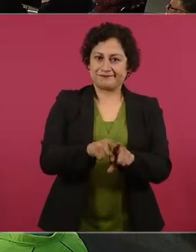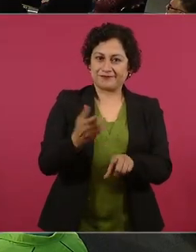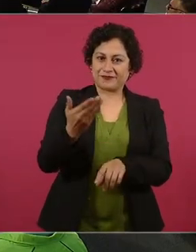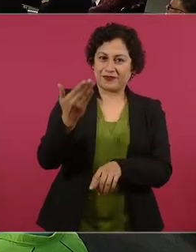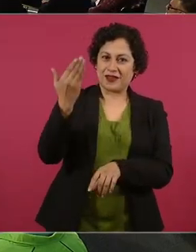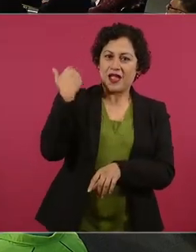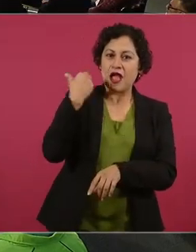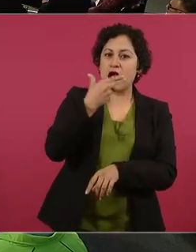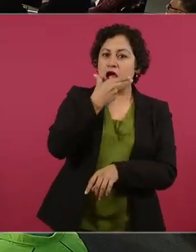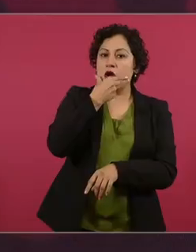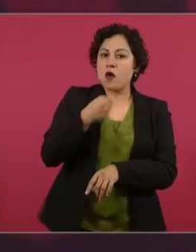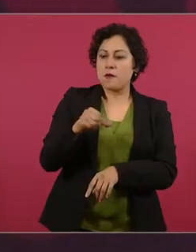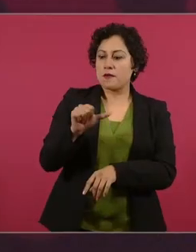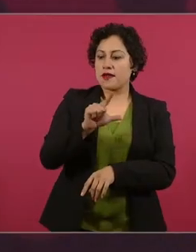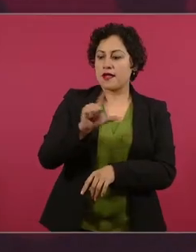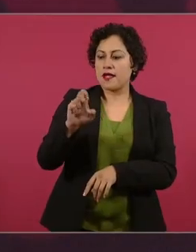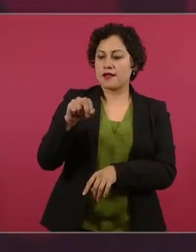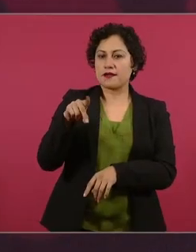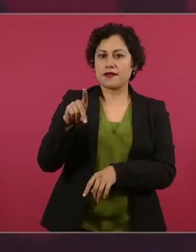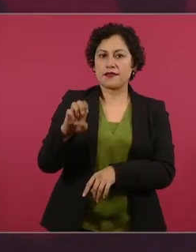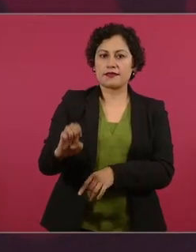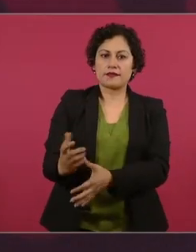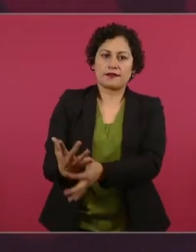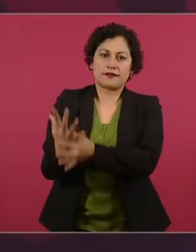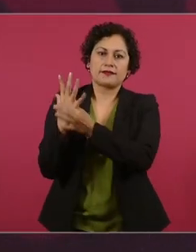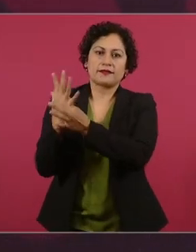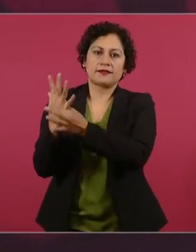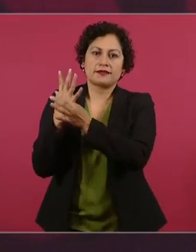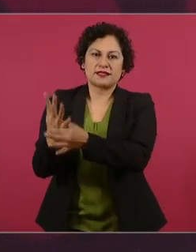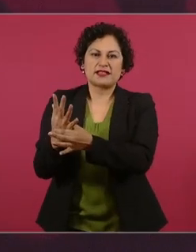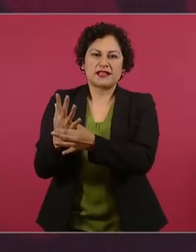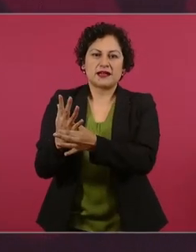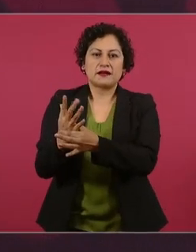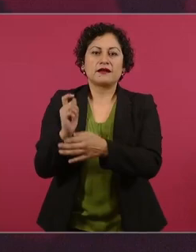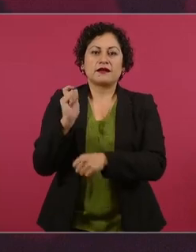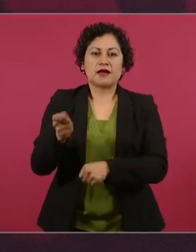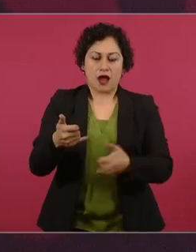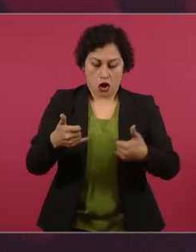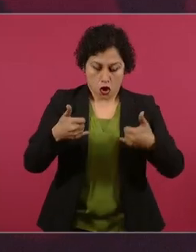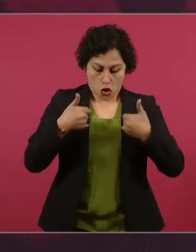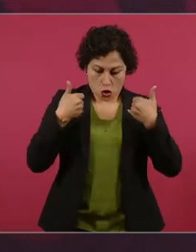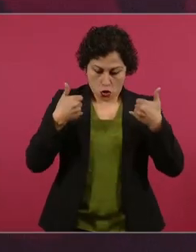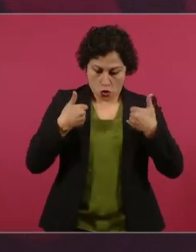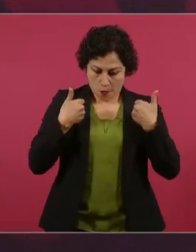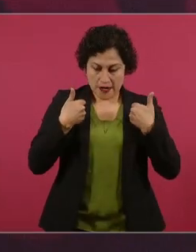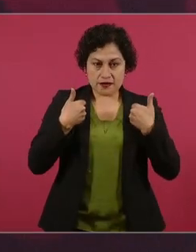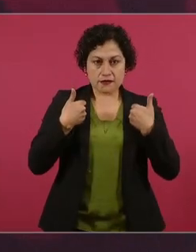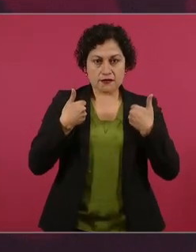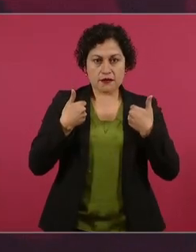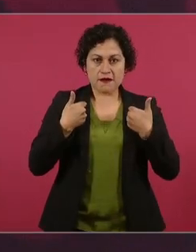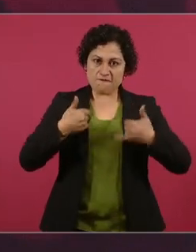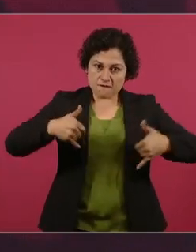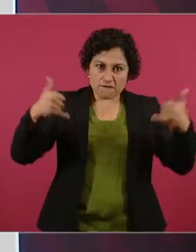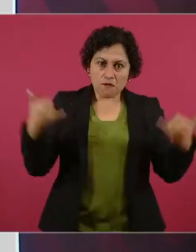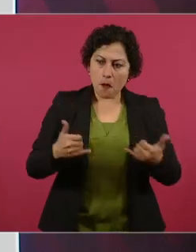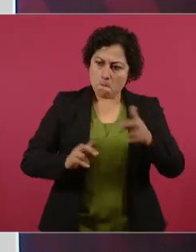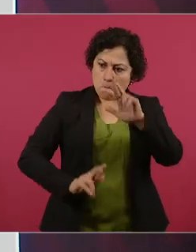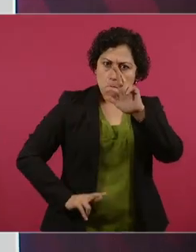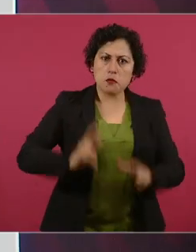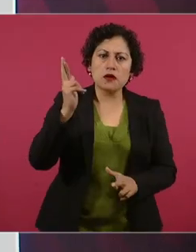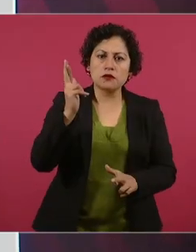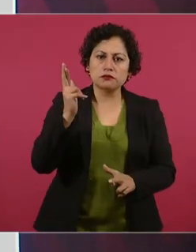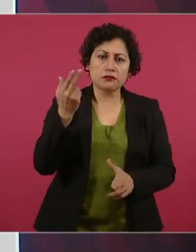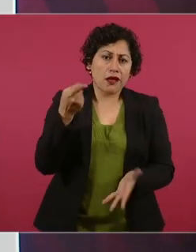Salvador Allende, ser joven y no ser revolucionario es una contradicción hasta biológica.